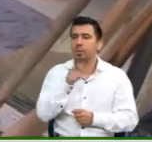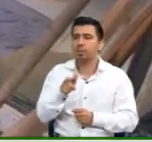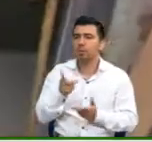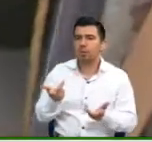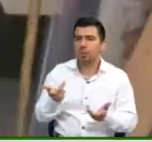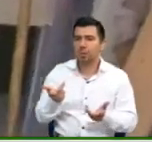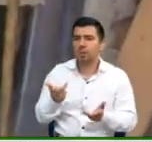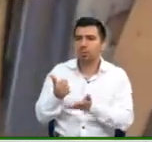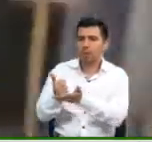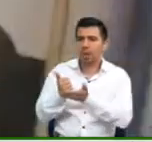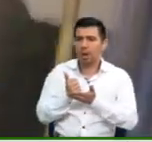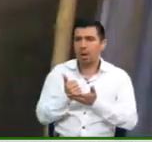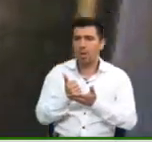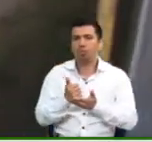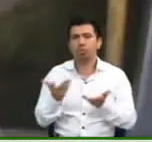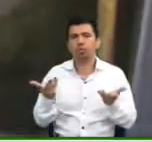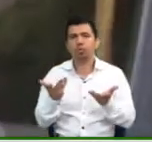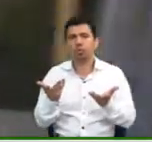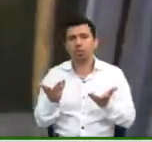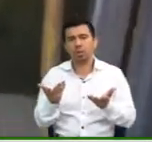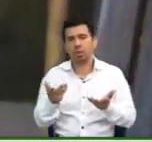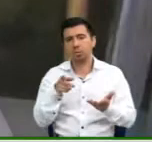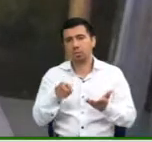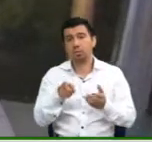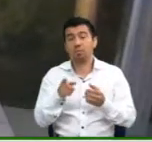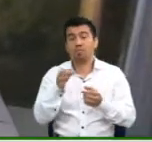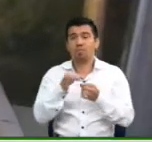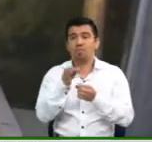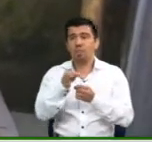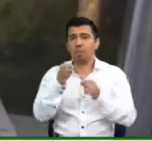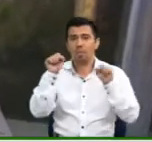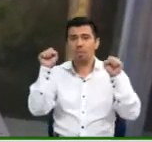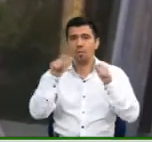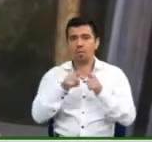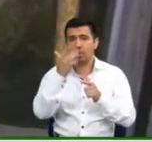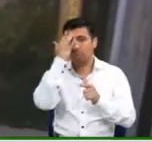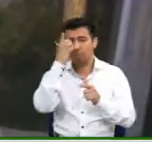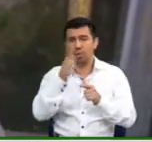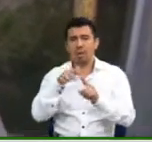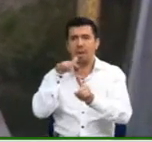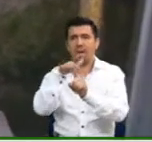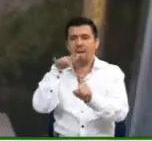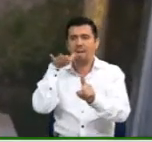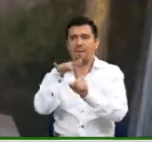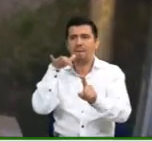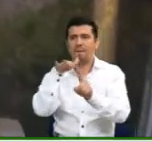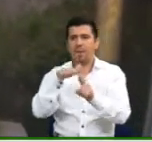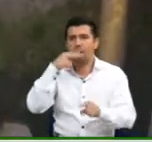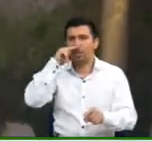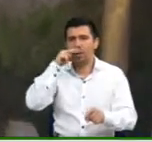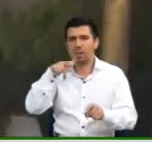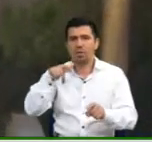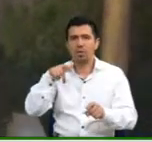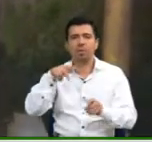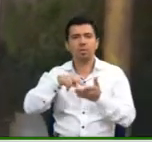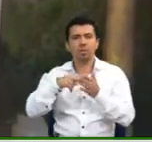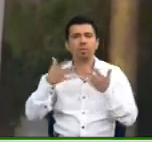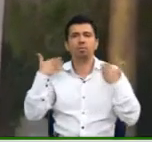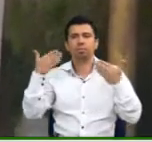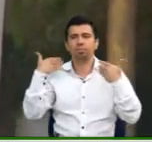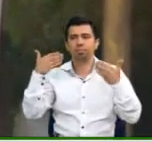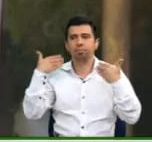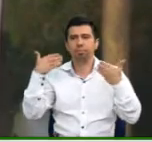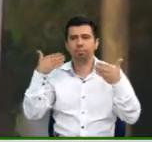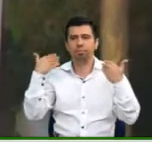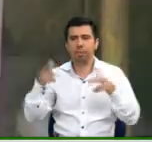por la lluvia de presentaron la cabecera municipal porque aún el efecto del niño se sigue sintiendo en la zona del perdón desde agendas de carga y además